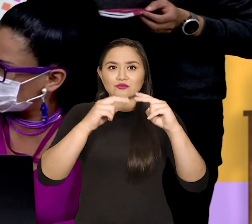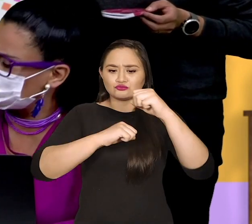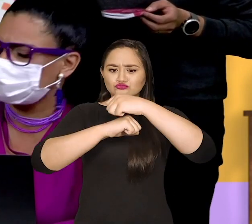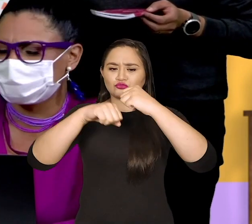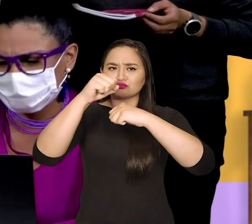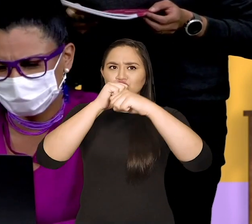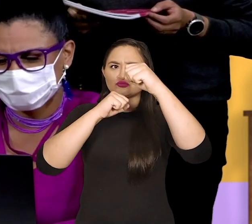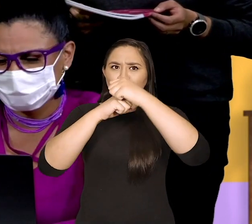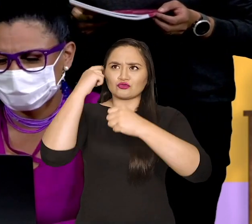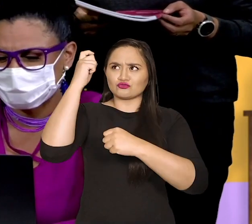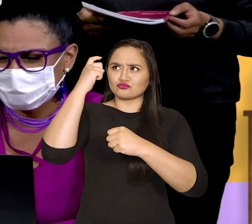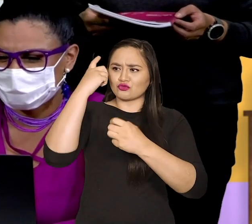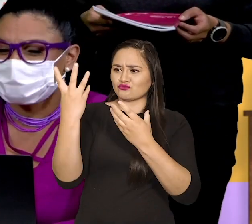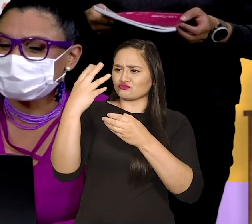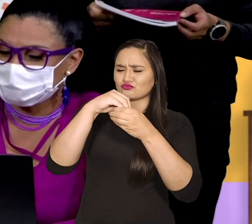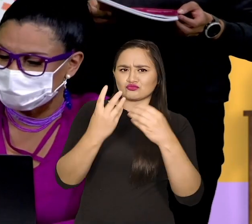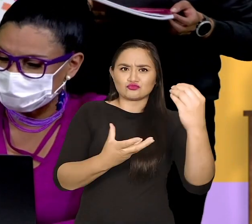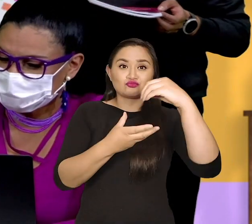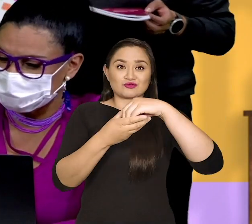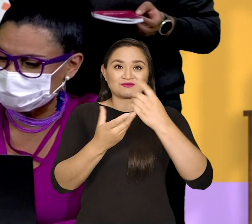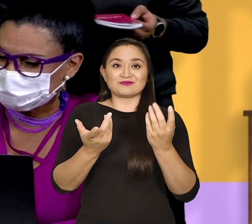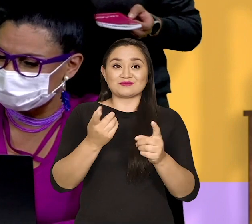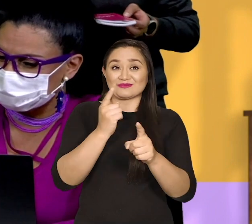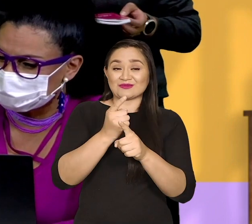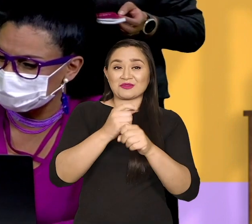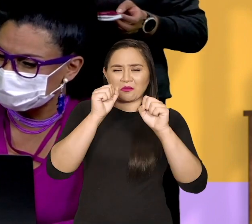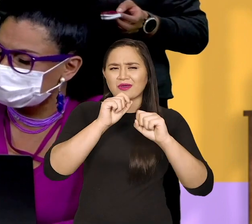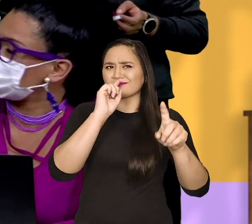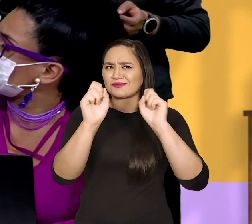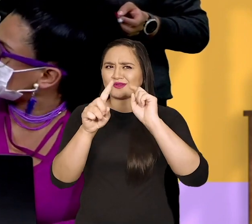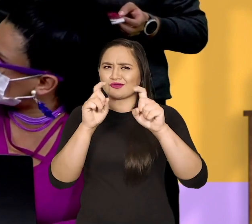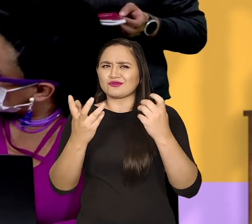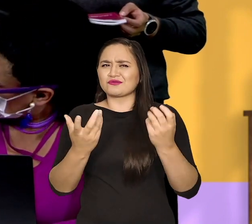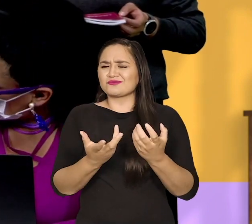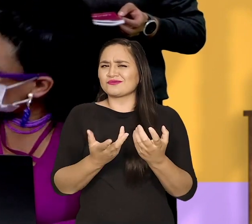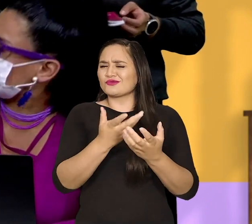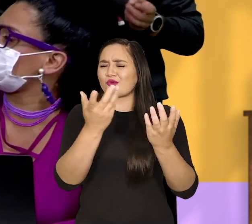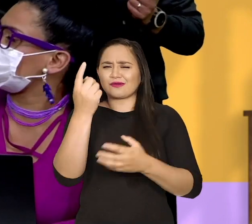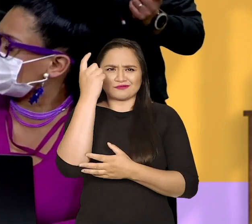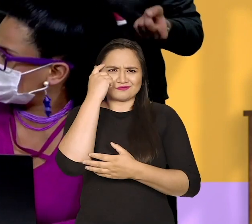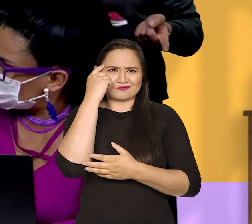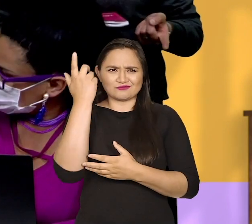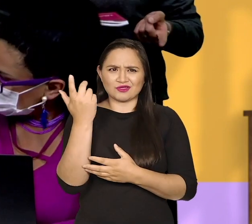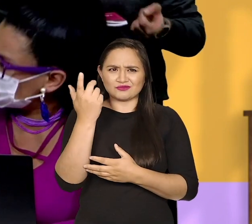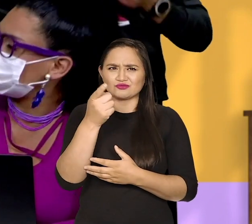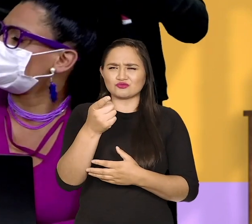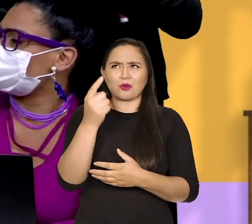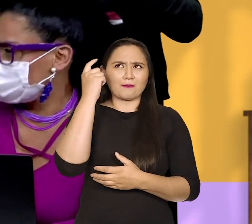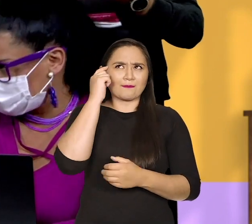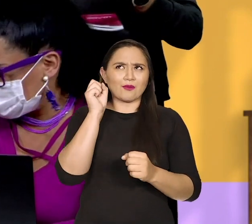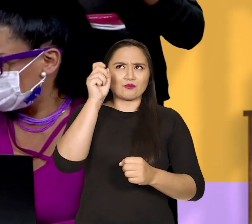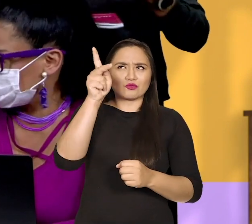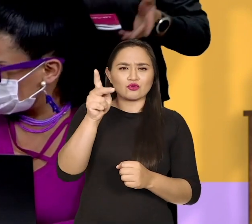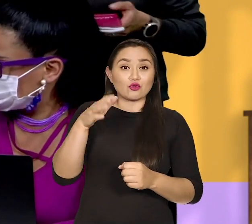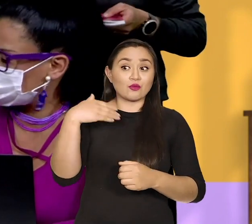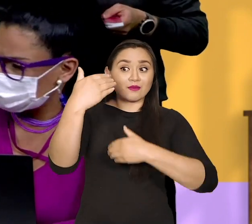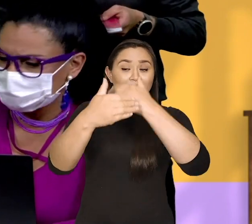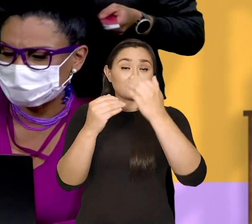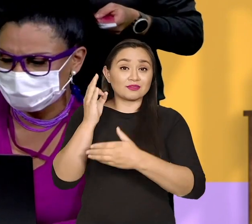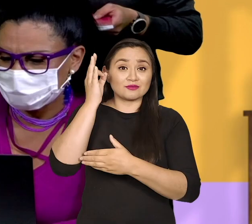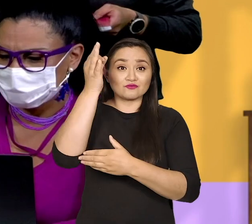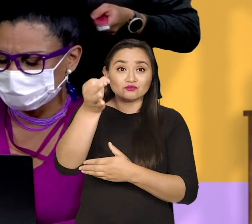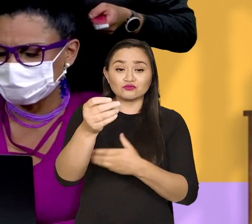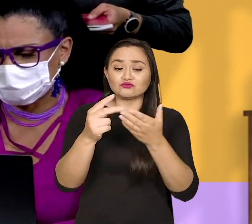construcción del estado plurinacional para esto podemos preguntarles qué implicaciones interpretaciones y predicciones pueden